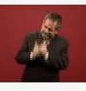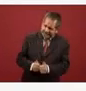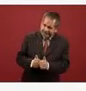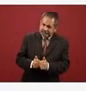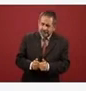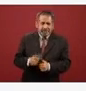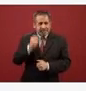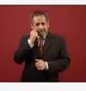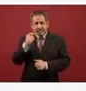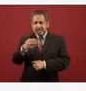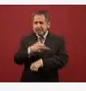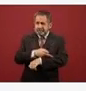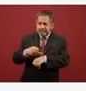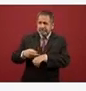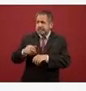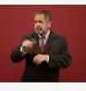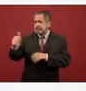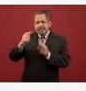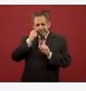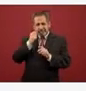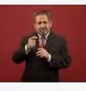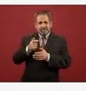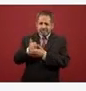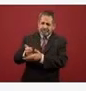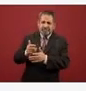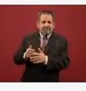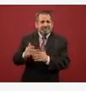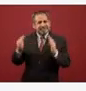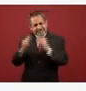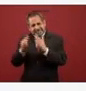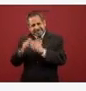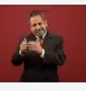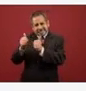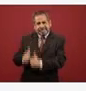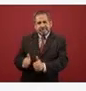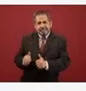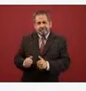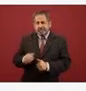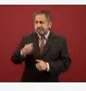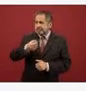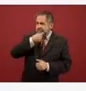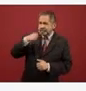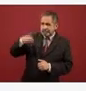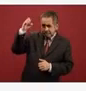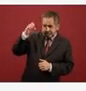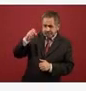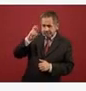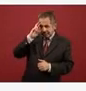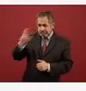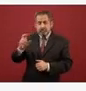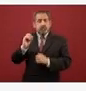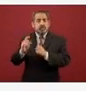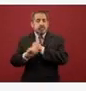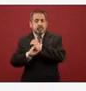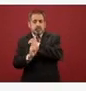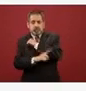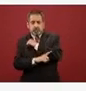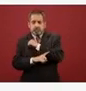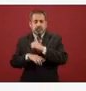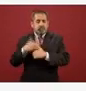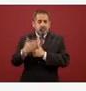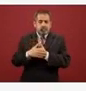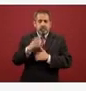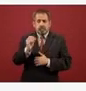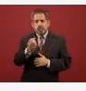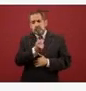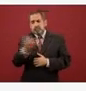sean nuestros familiares. Estemos prestos para ayudar a quien conozcamos que sea una persona adulta mayor o una mujer embarazada, o también las personas